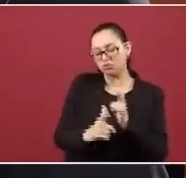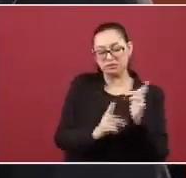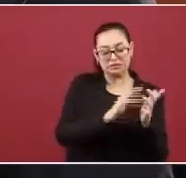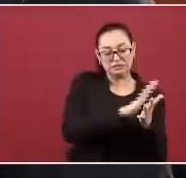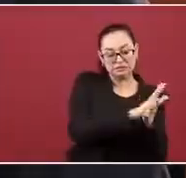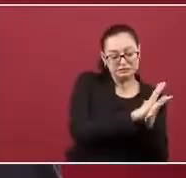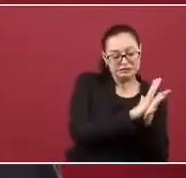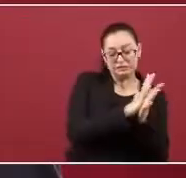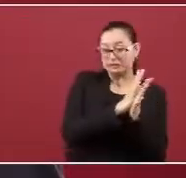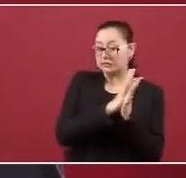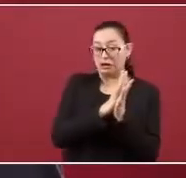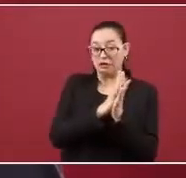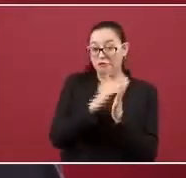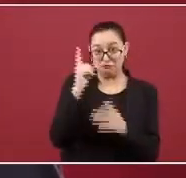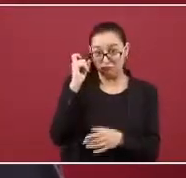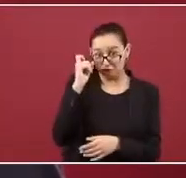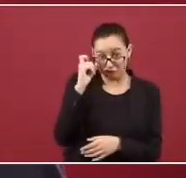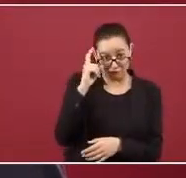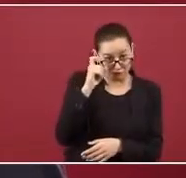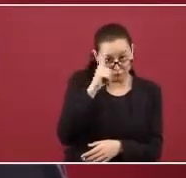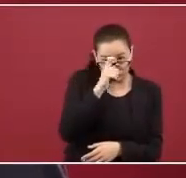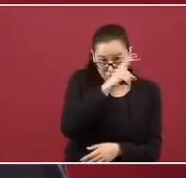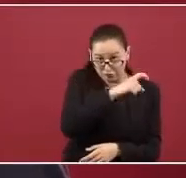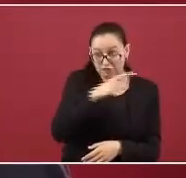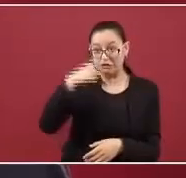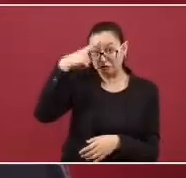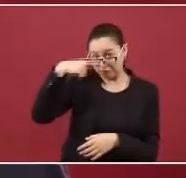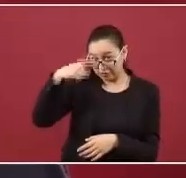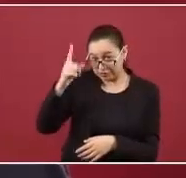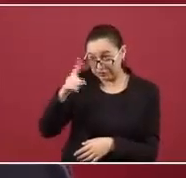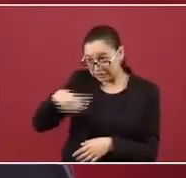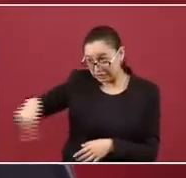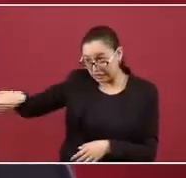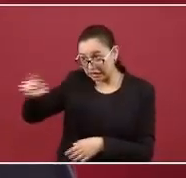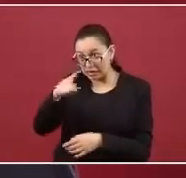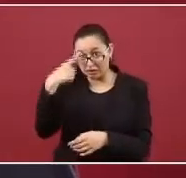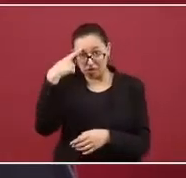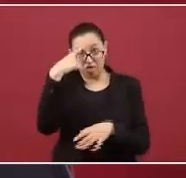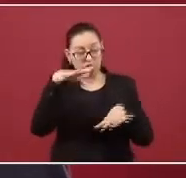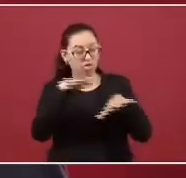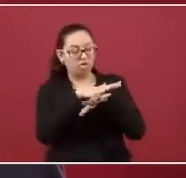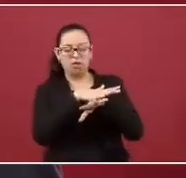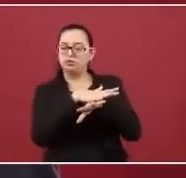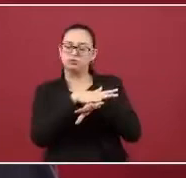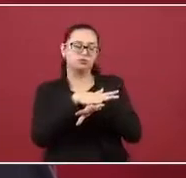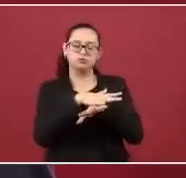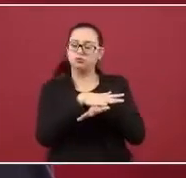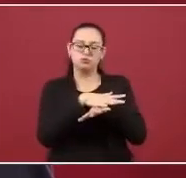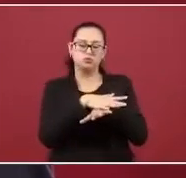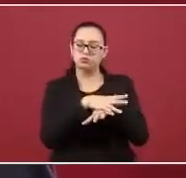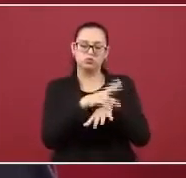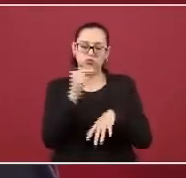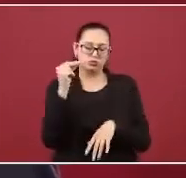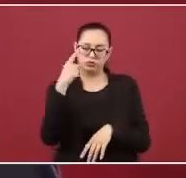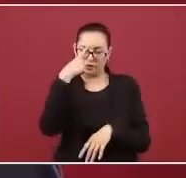No es fácil cambiar la mentalidad de un pueblo, de una